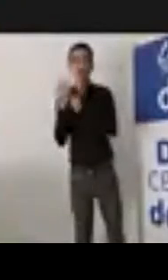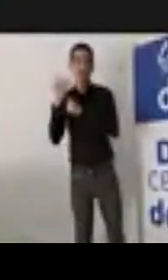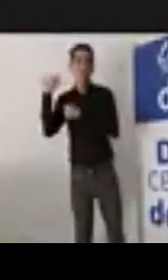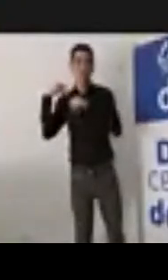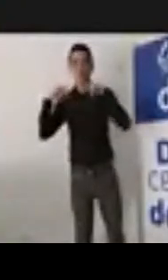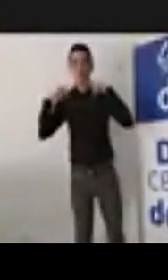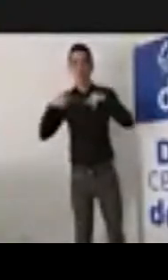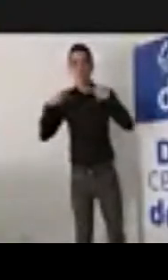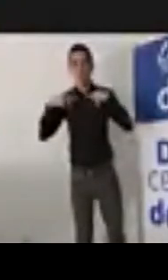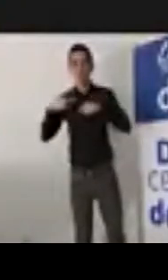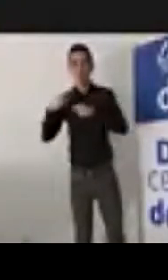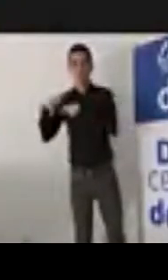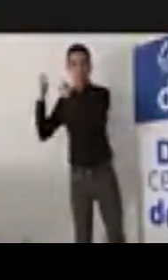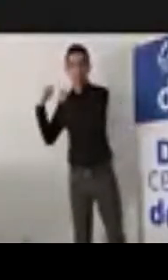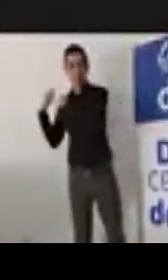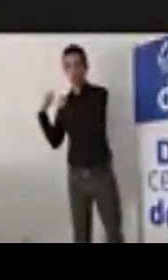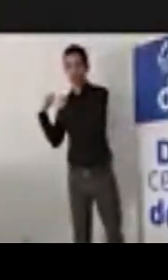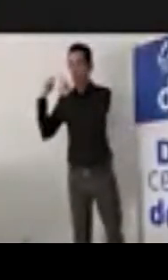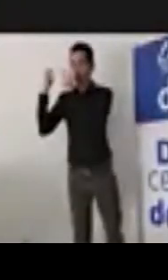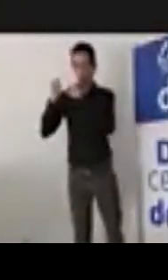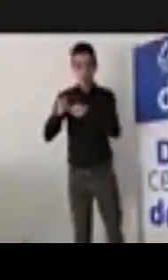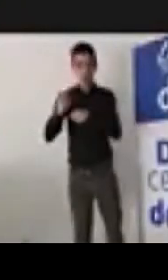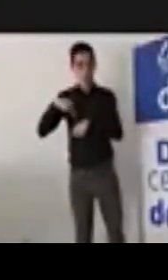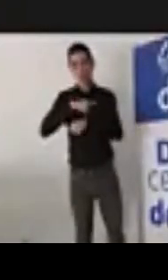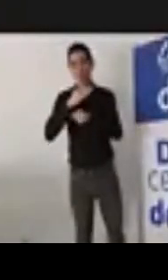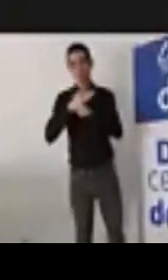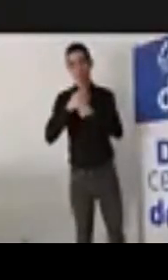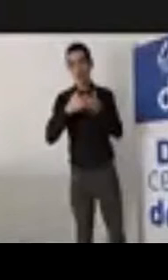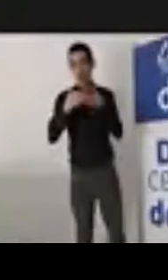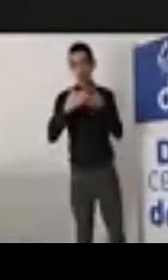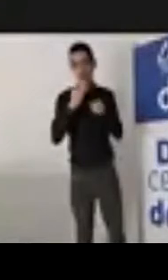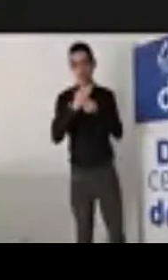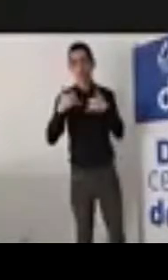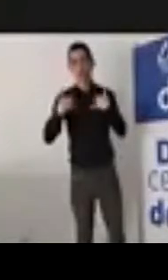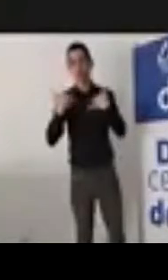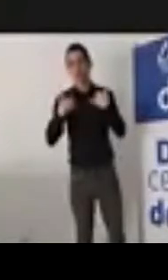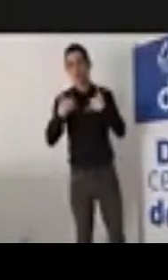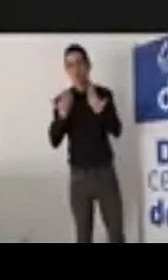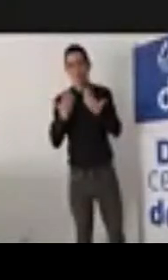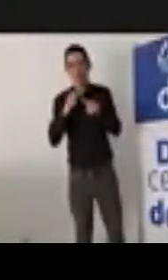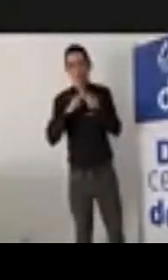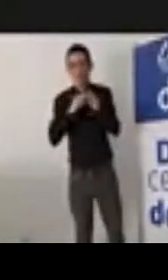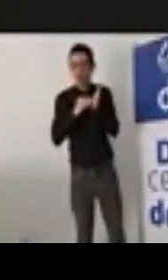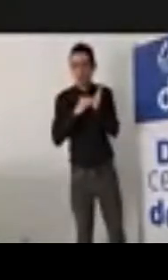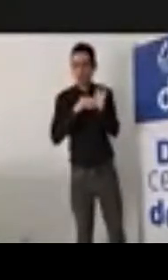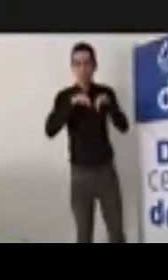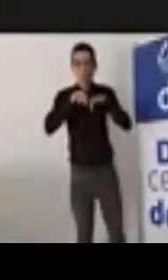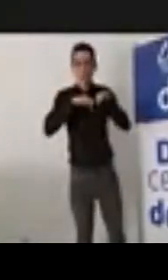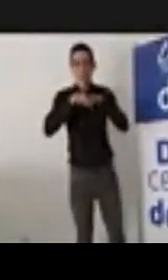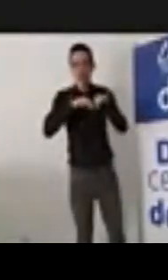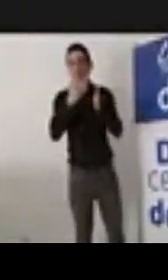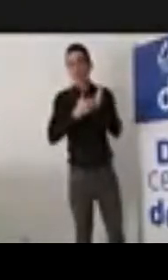Agenda 2030. No dejar a nadie atrás. Y no dejar a nadie atrás implica trabajar en equipo, liderazgo constructivo,